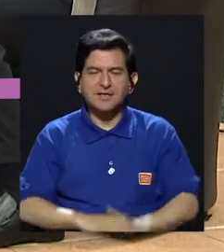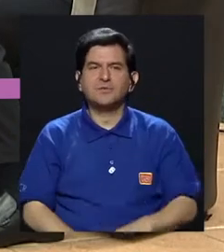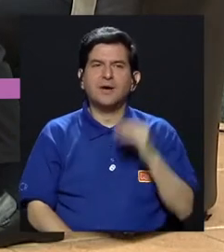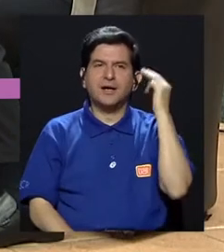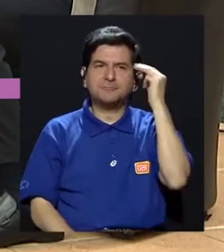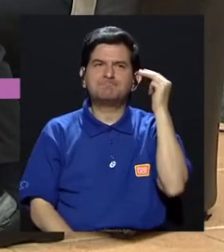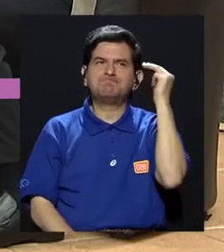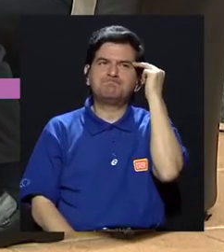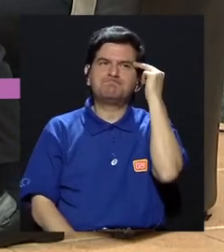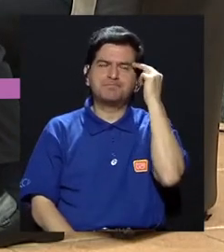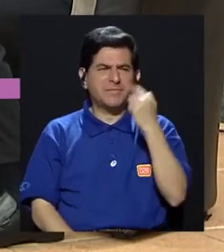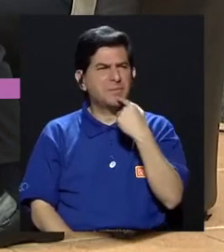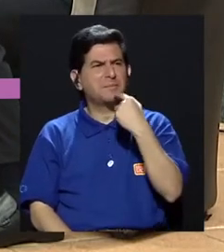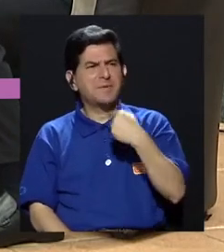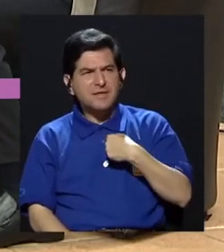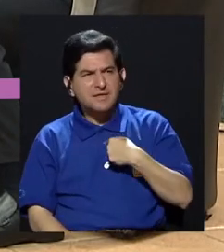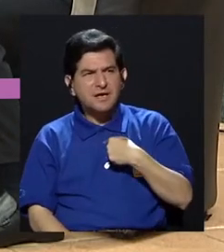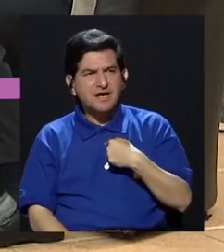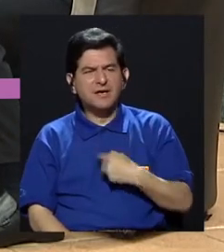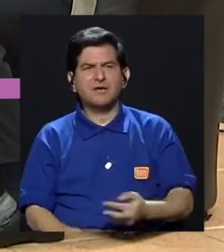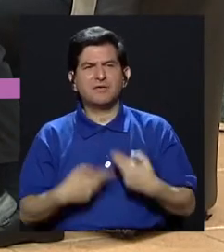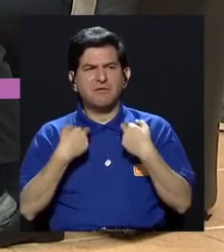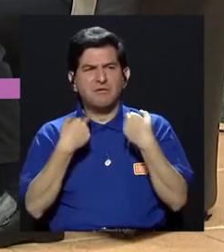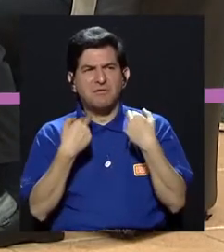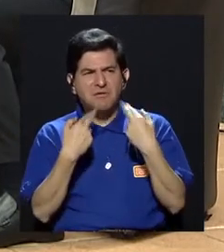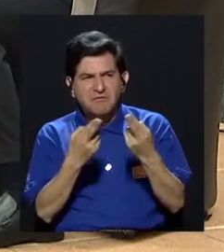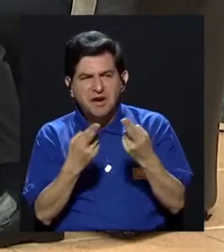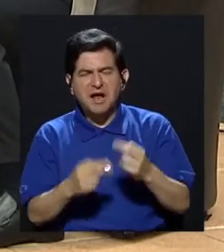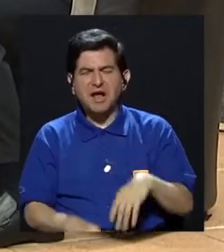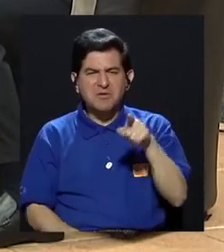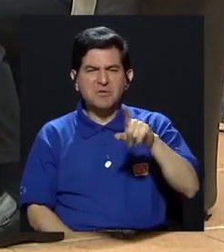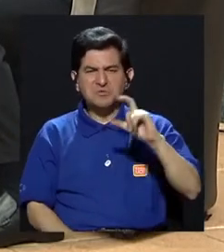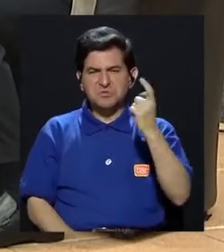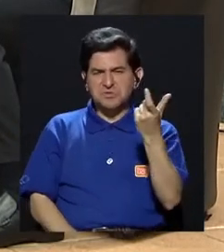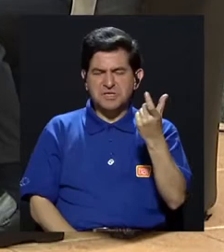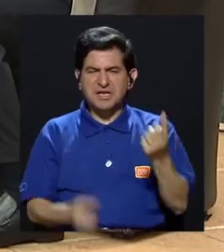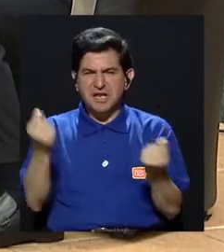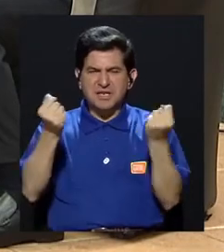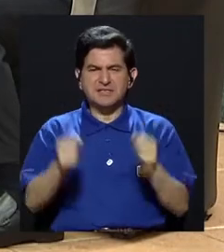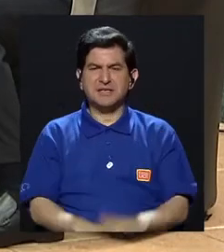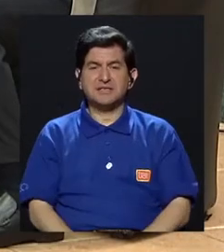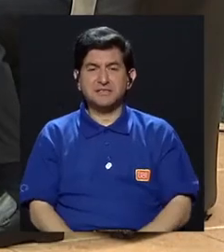reflexionar, que me dijeron, qué sé yo, te regalaron la licencia, qué sé yo. Entonces yo voy a